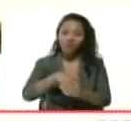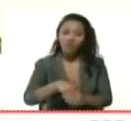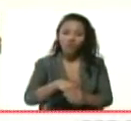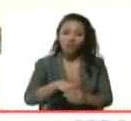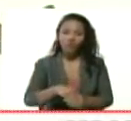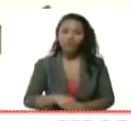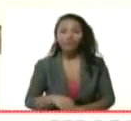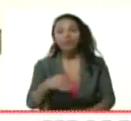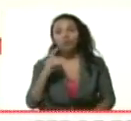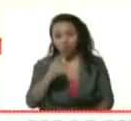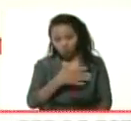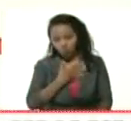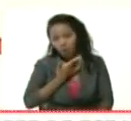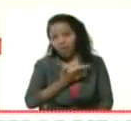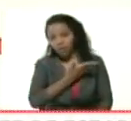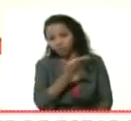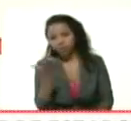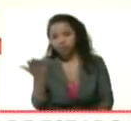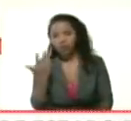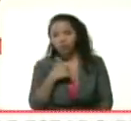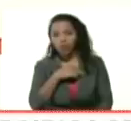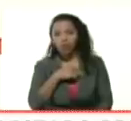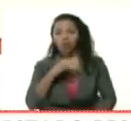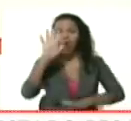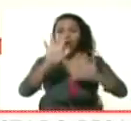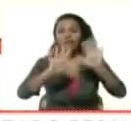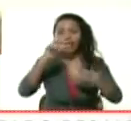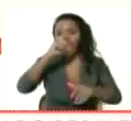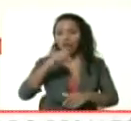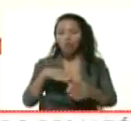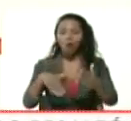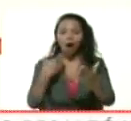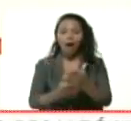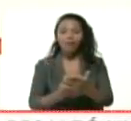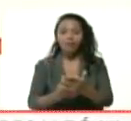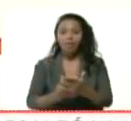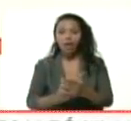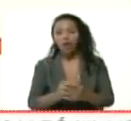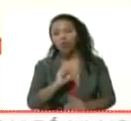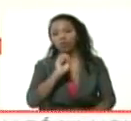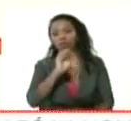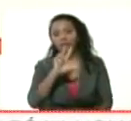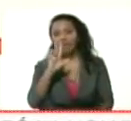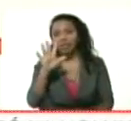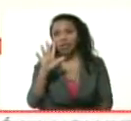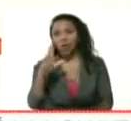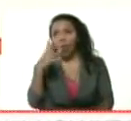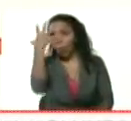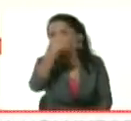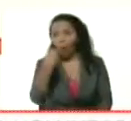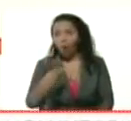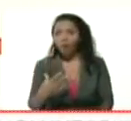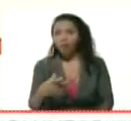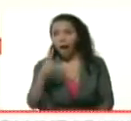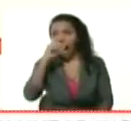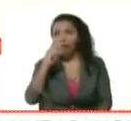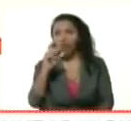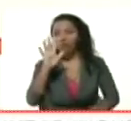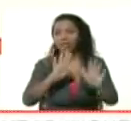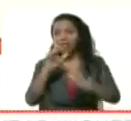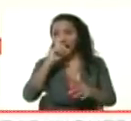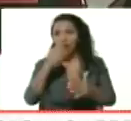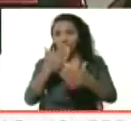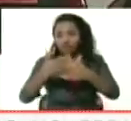Ustedes saben que nuestros estatutos van de los 15 años en adelante. Uy, tu hijo salió en una foto